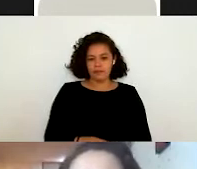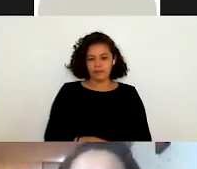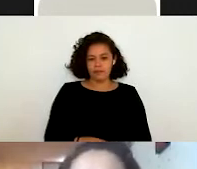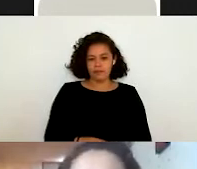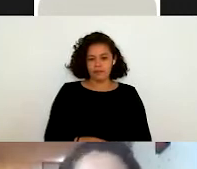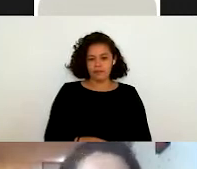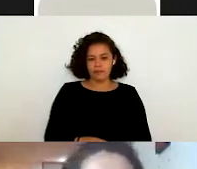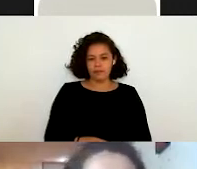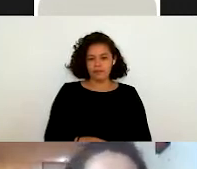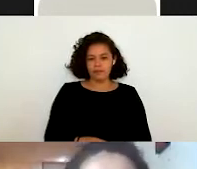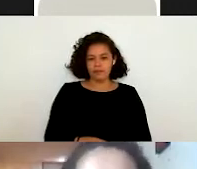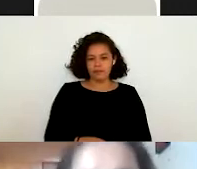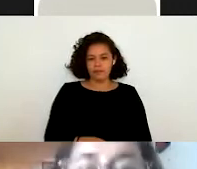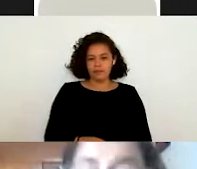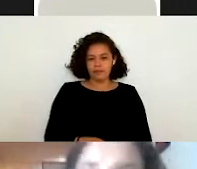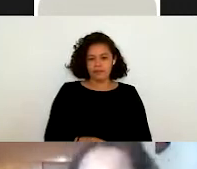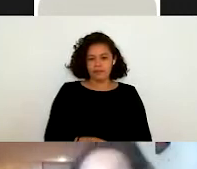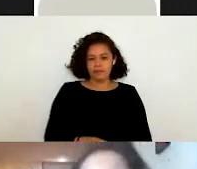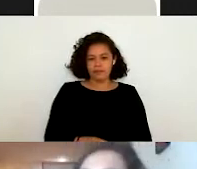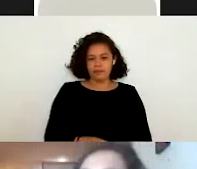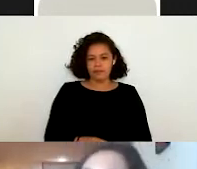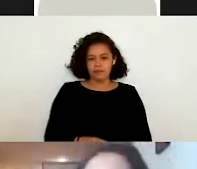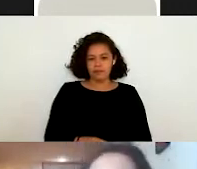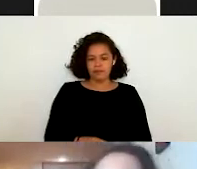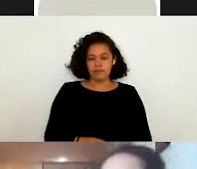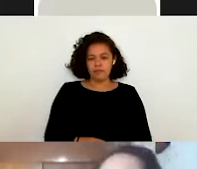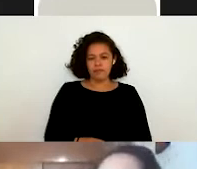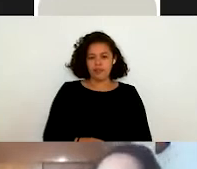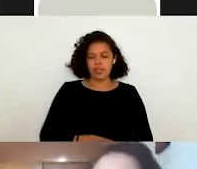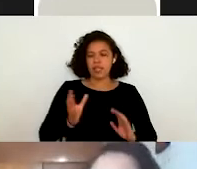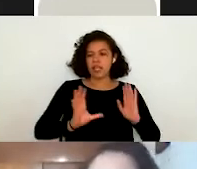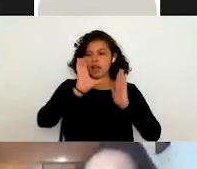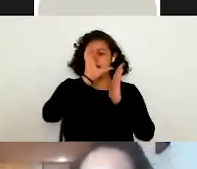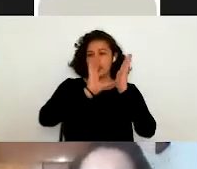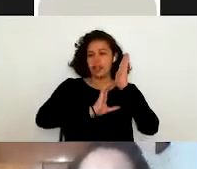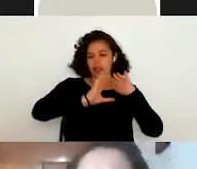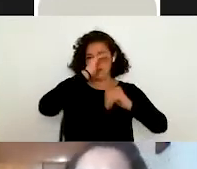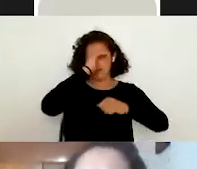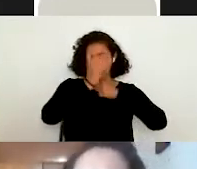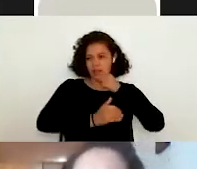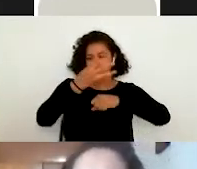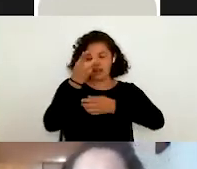Bueno, terminando con el cronograma, podemos terminar la parte del diseño, ¿no? Es decir,